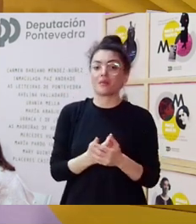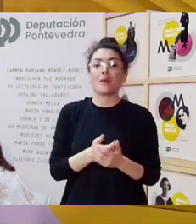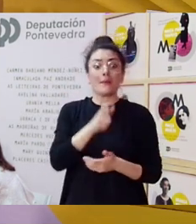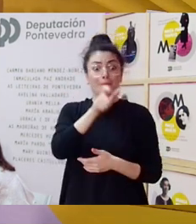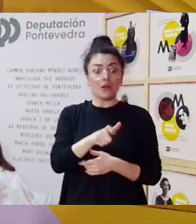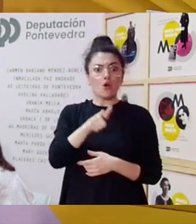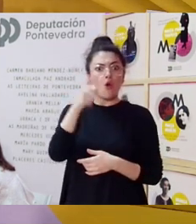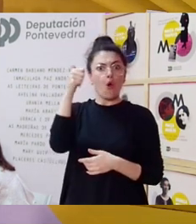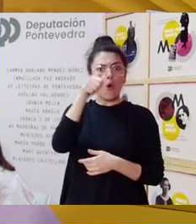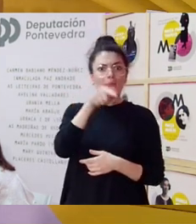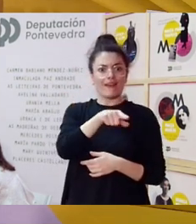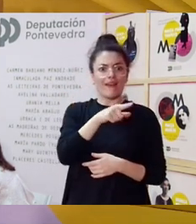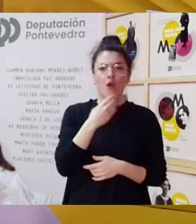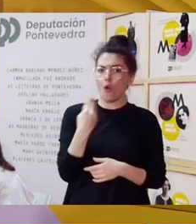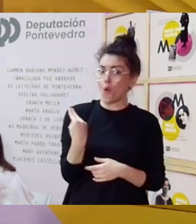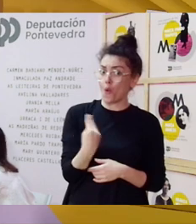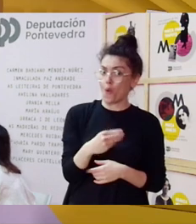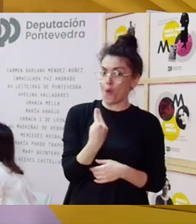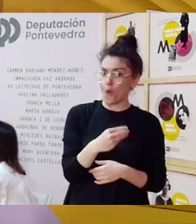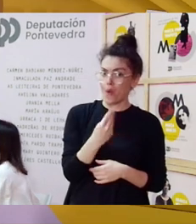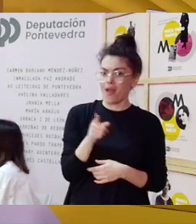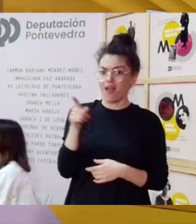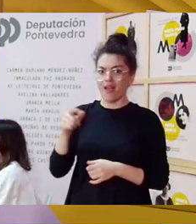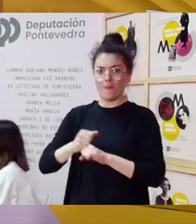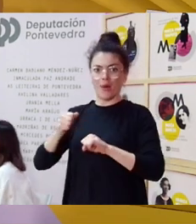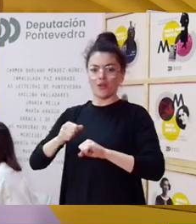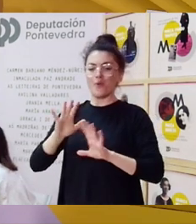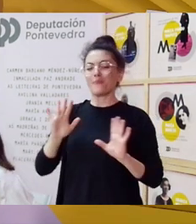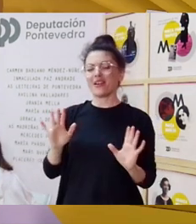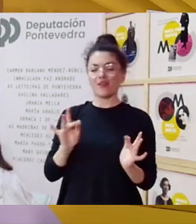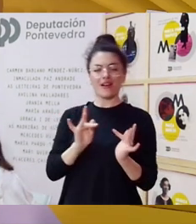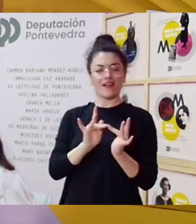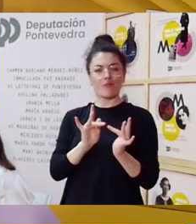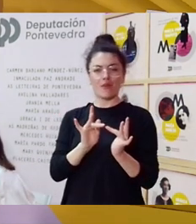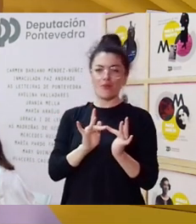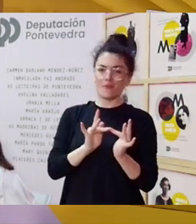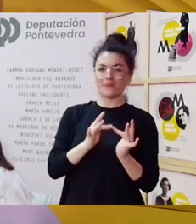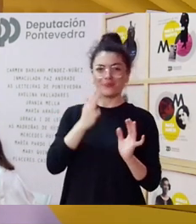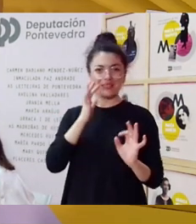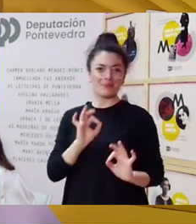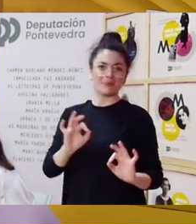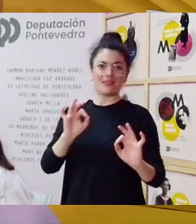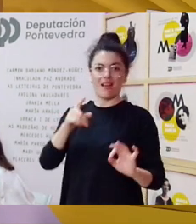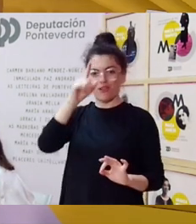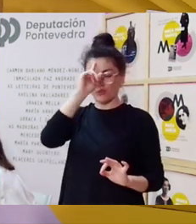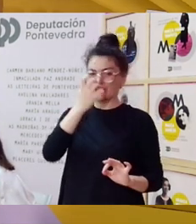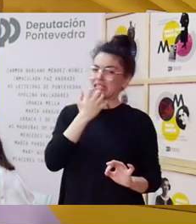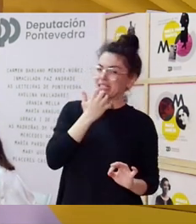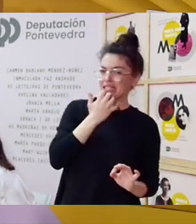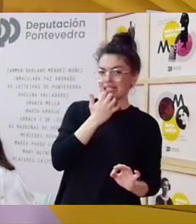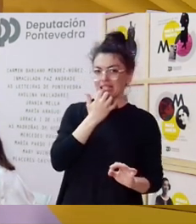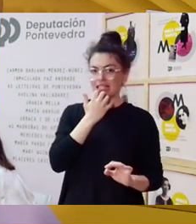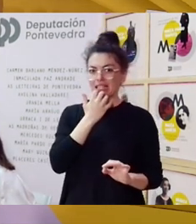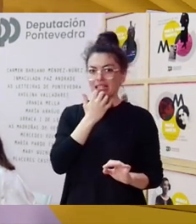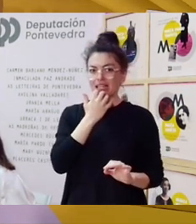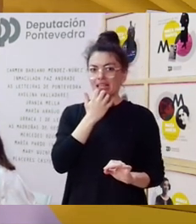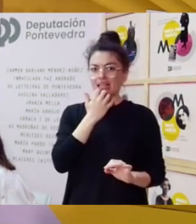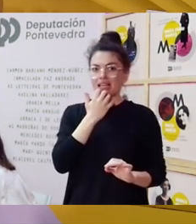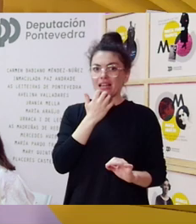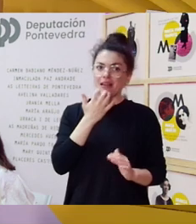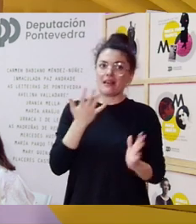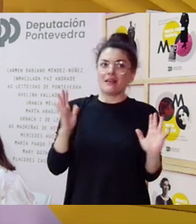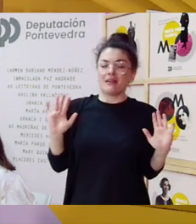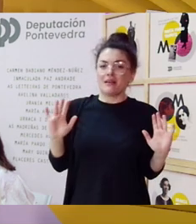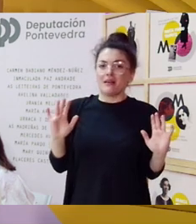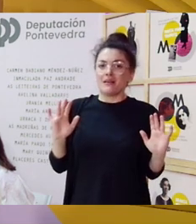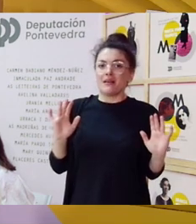Spirk era moito máis novo que ela, pero tiña unha relación moi especial. Non sei se era máis alá da